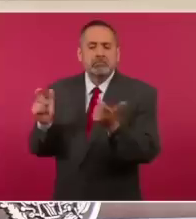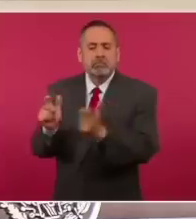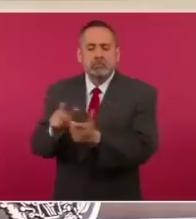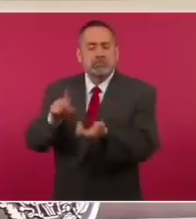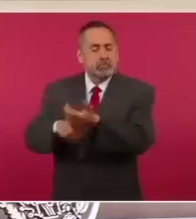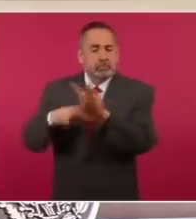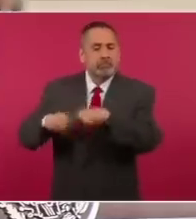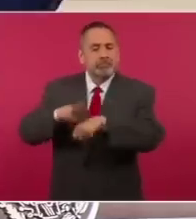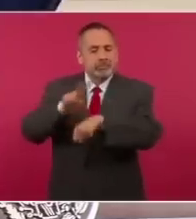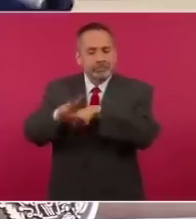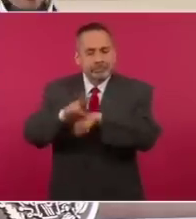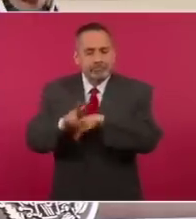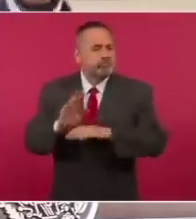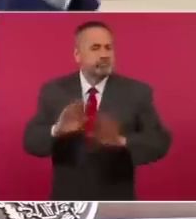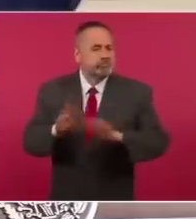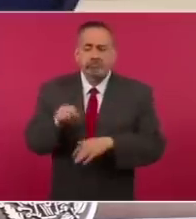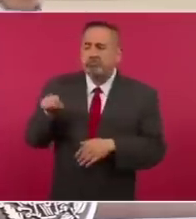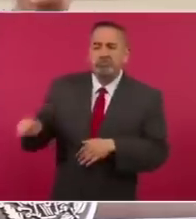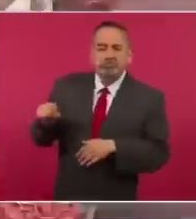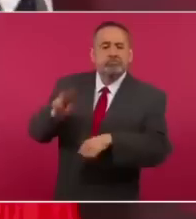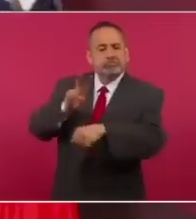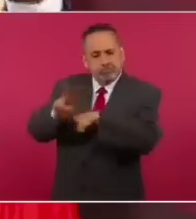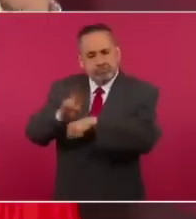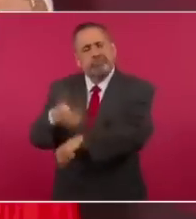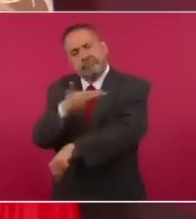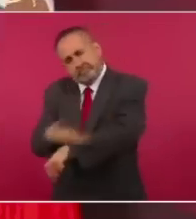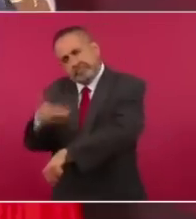venezolanos que están haciendo su trámite. Sí,